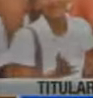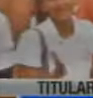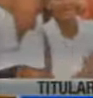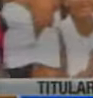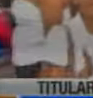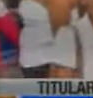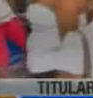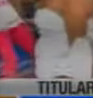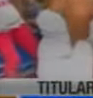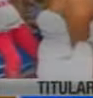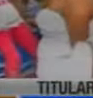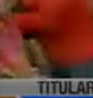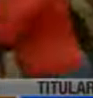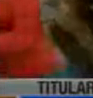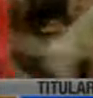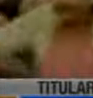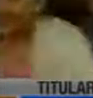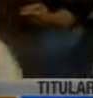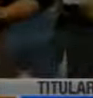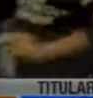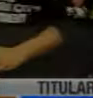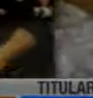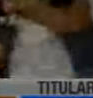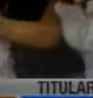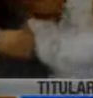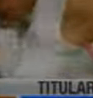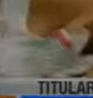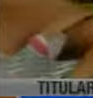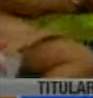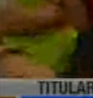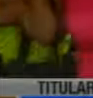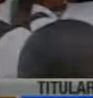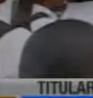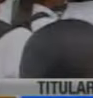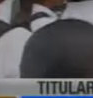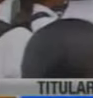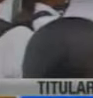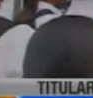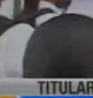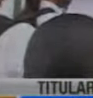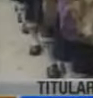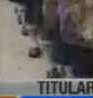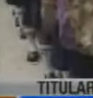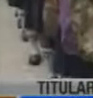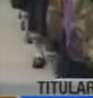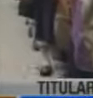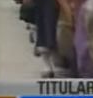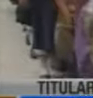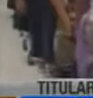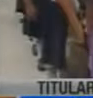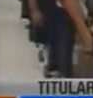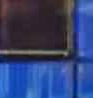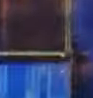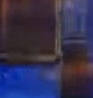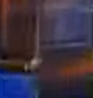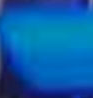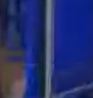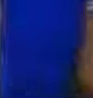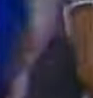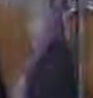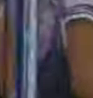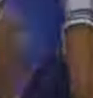Con reclamos de padres de familia por la falta de cupos en los colegios fiscales, se inician las clases en el ciclo Costa.